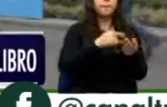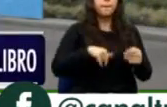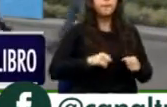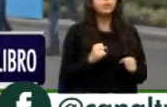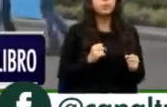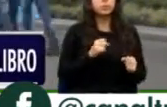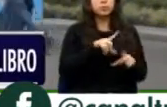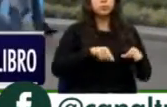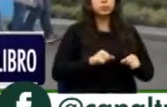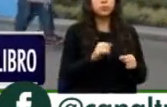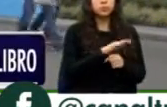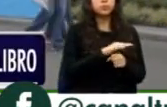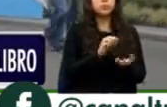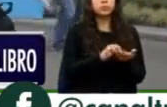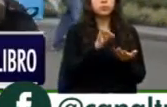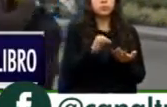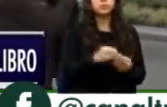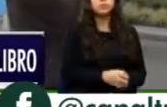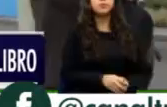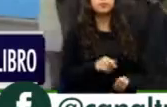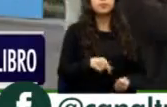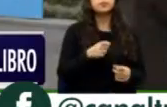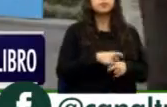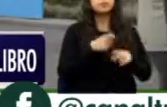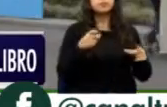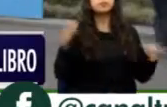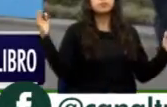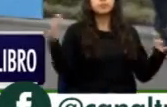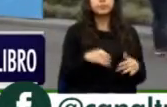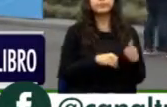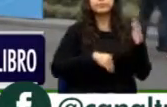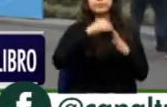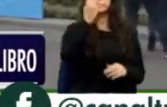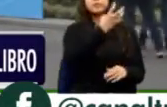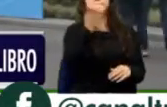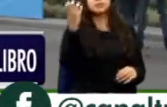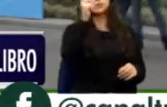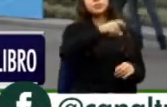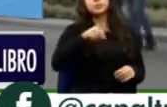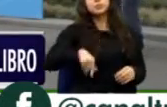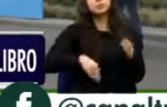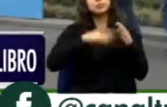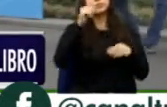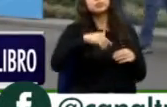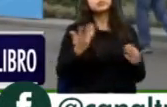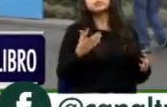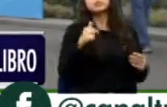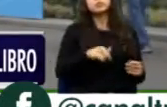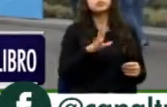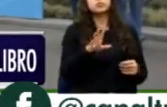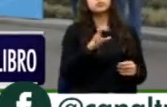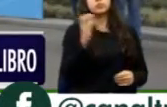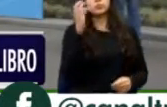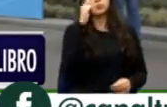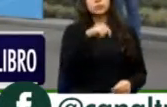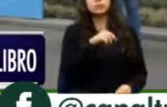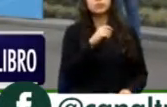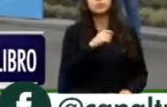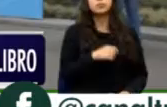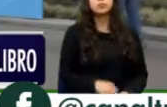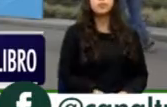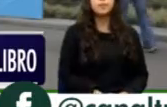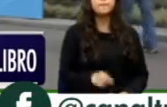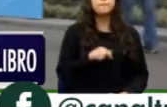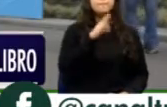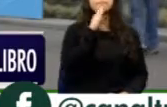Bogotá. Una amplia convocatoria, más de 400 personas en su mayoría residentes en la capital de la República. El